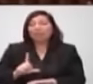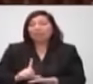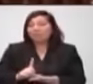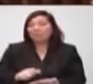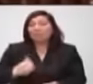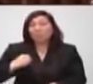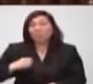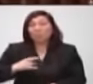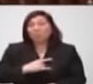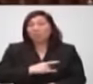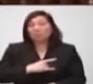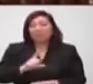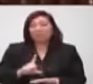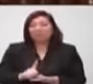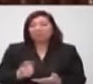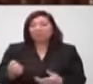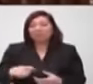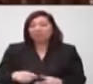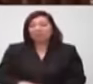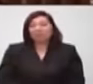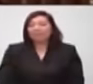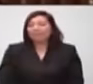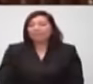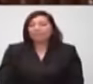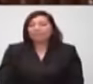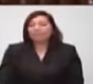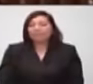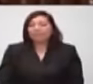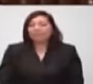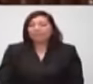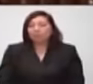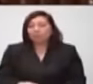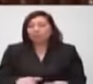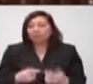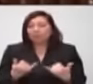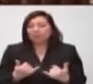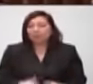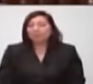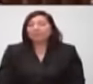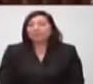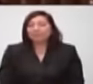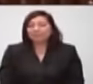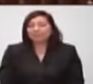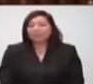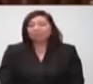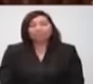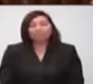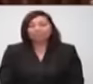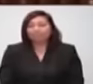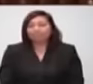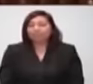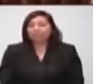no puede entrar ni intervenirlo en tanto en cuanto esté esta concesión